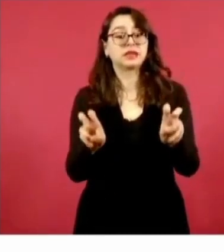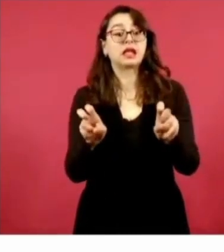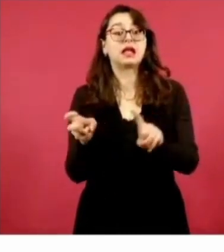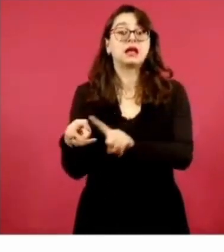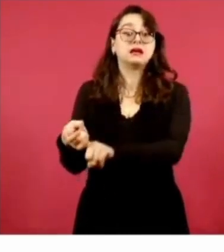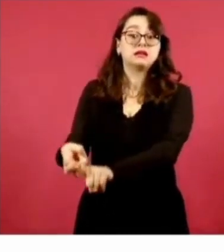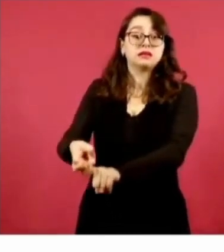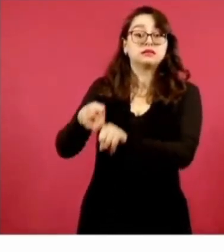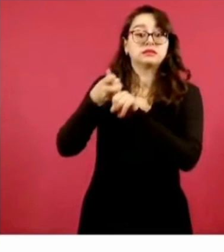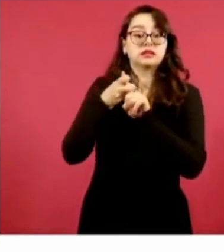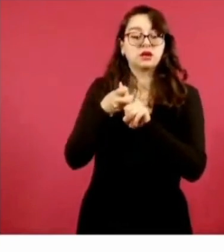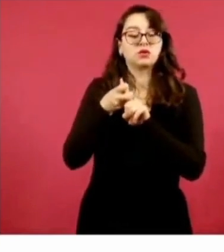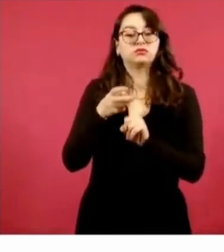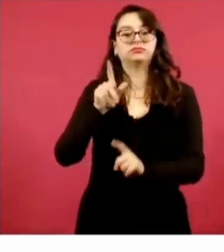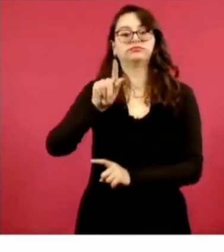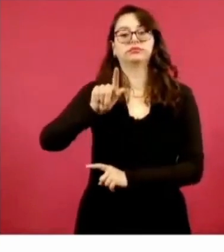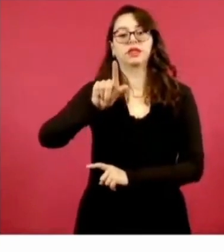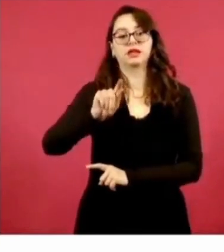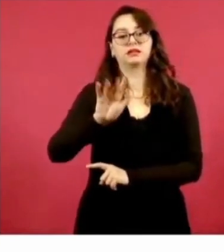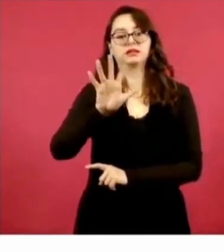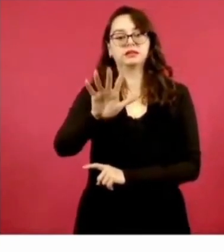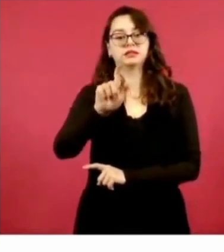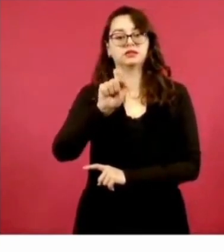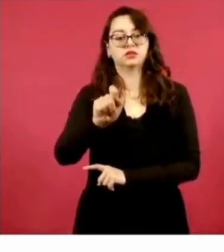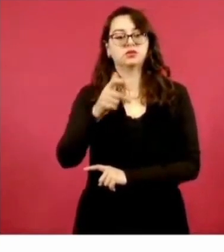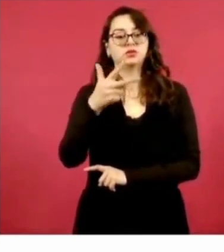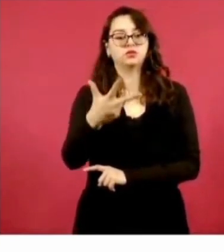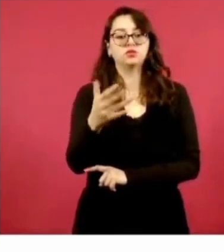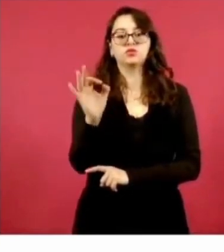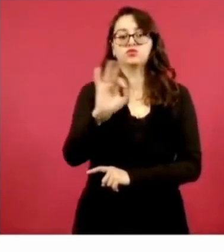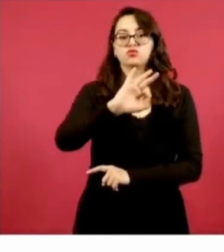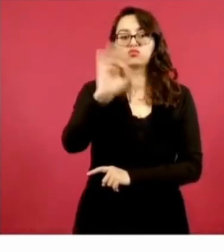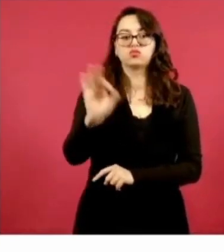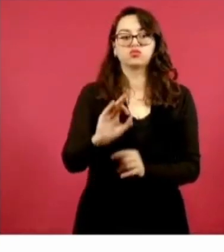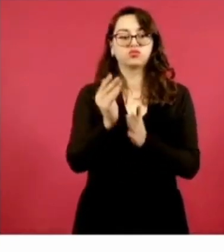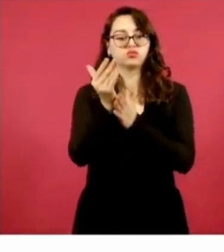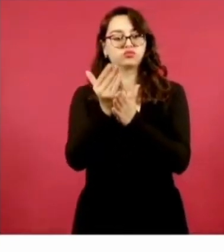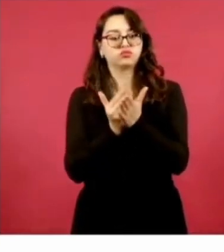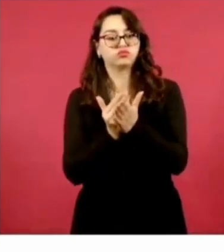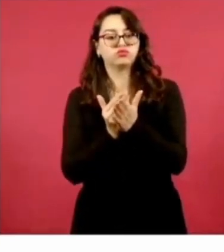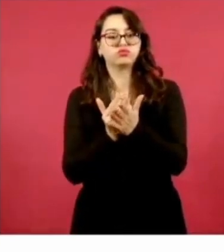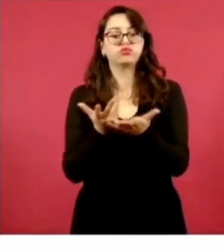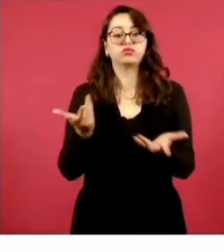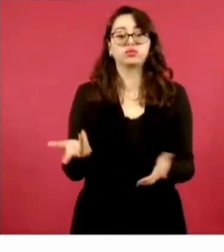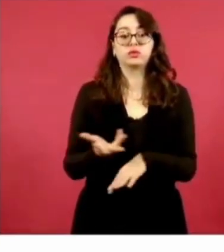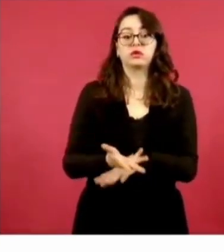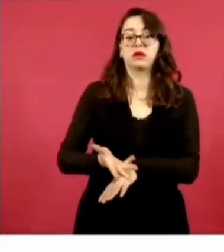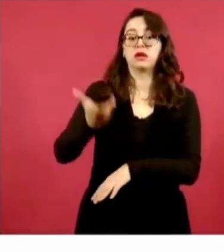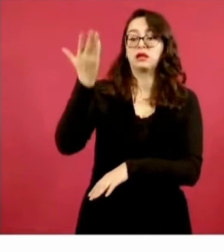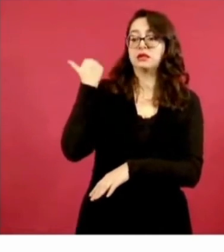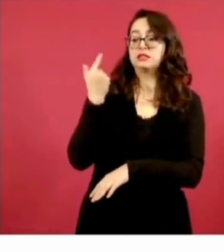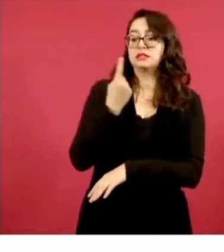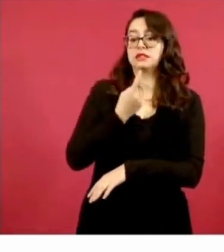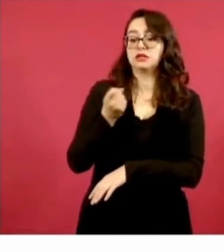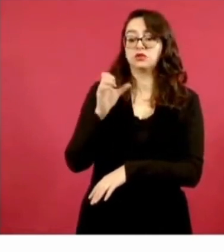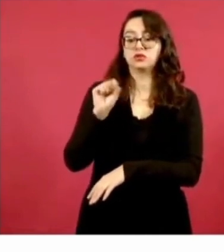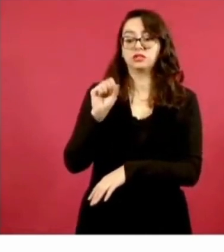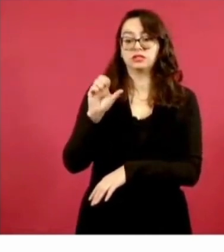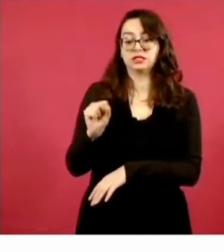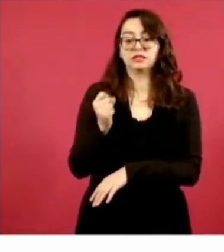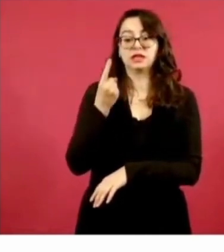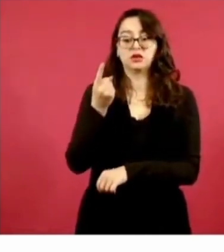en relación con el inicio de la Administración pasamos de 161 delitos a 39